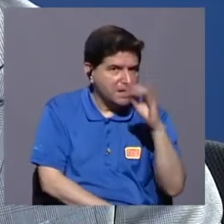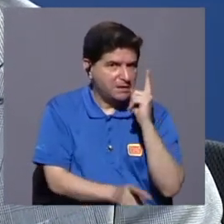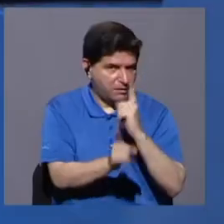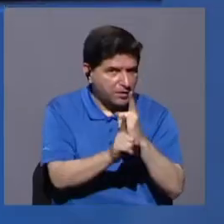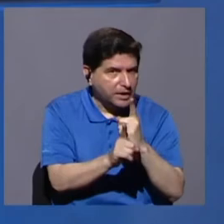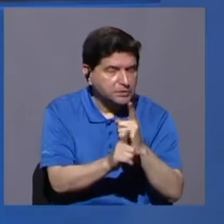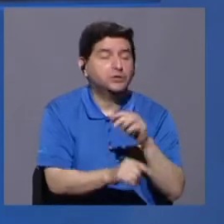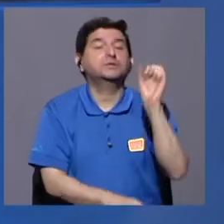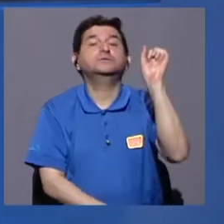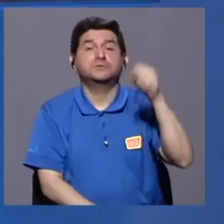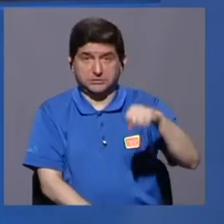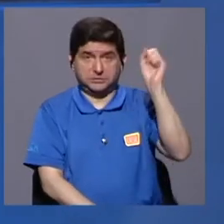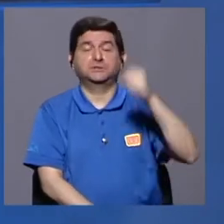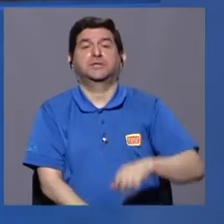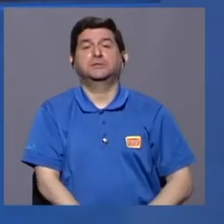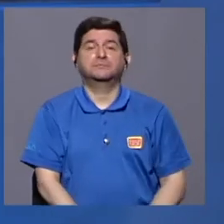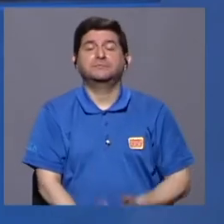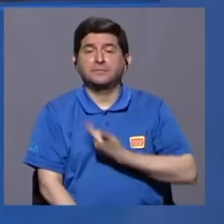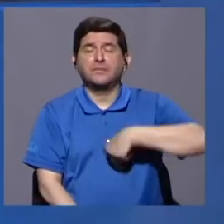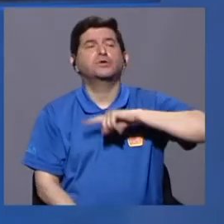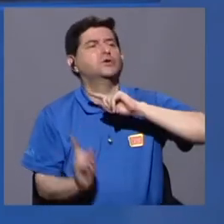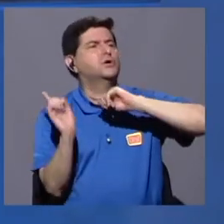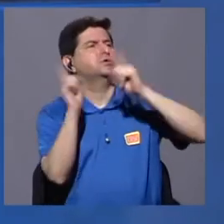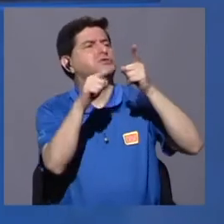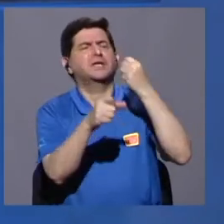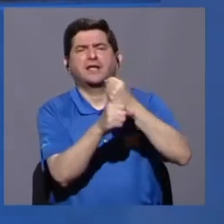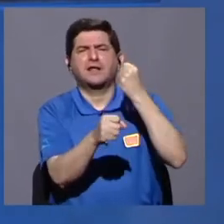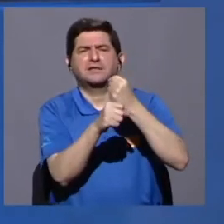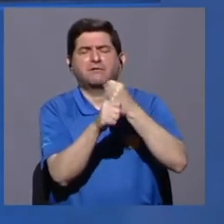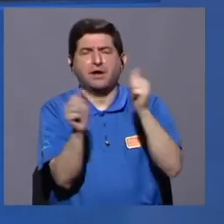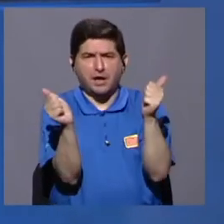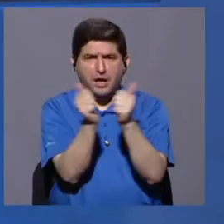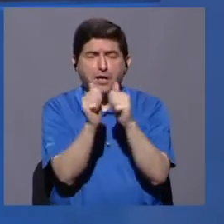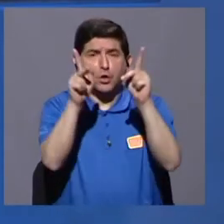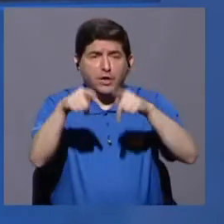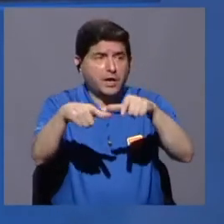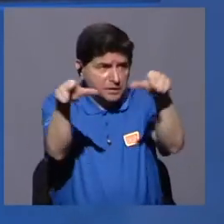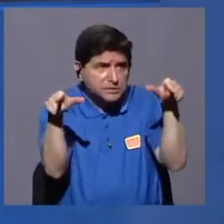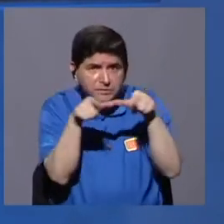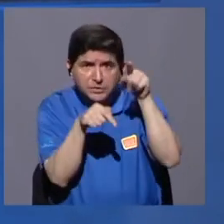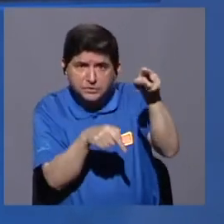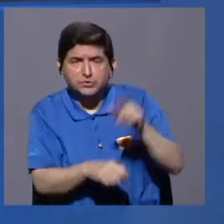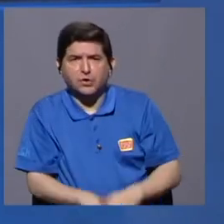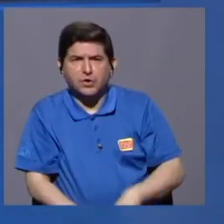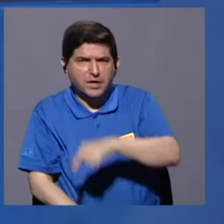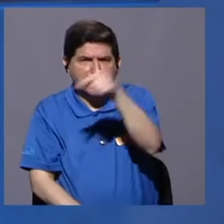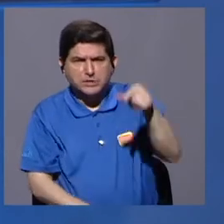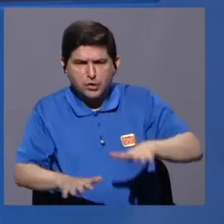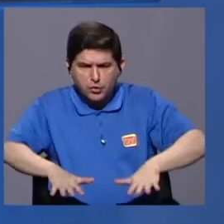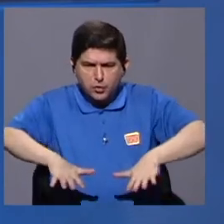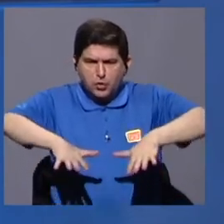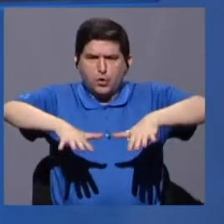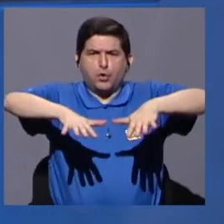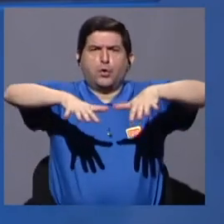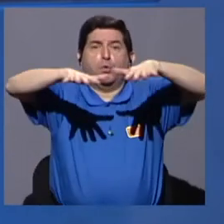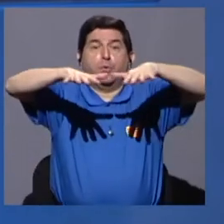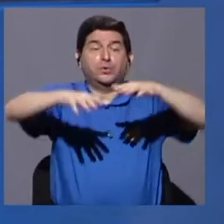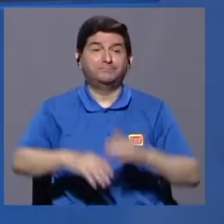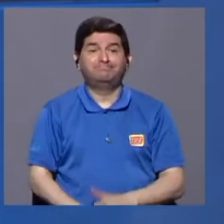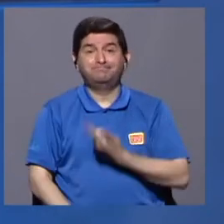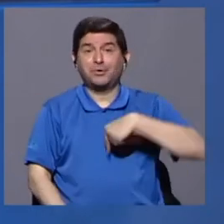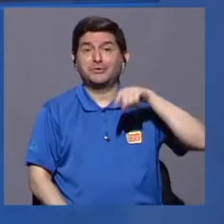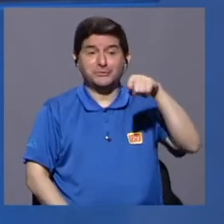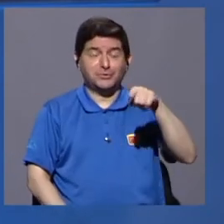usted. Sí, fue, andábamos allá trabajando con ellos y el río creció, entonces nos tocó amanecer